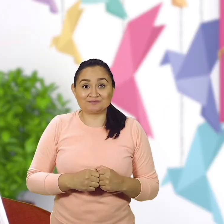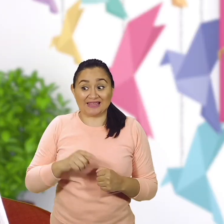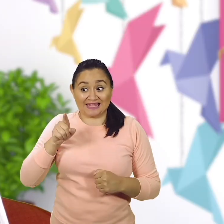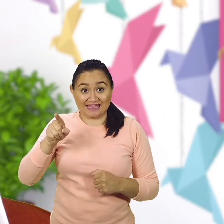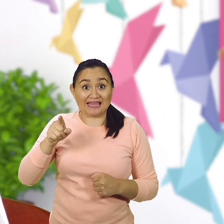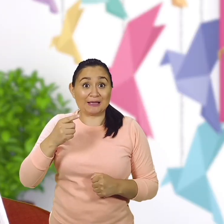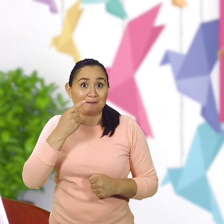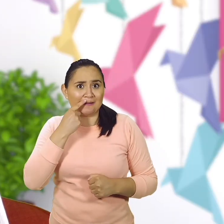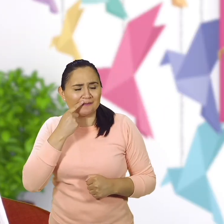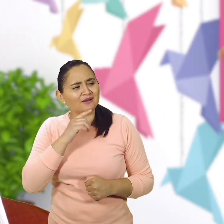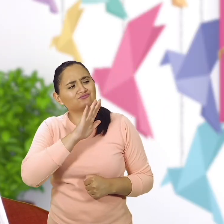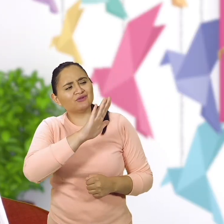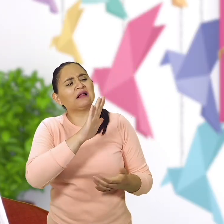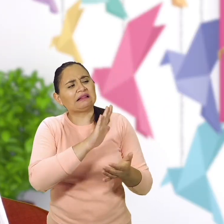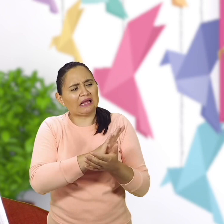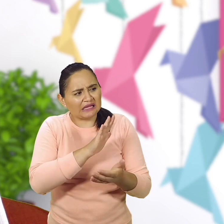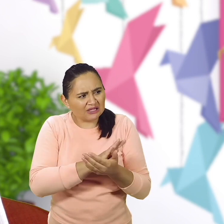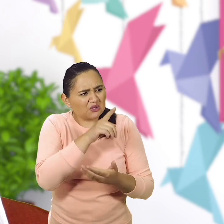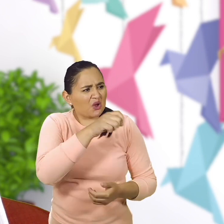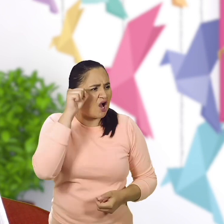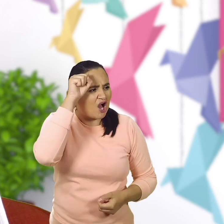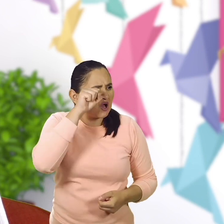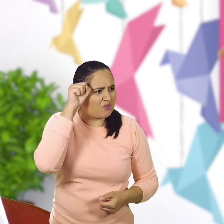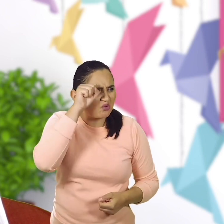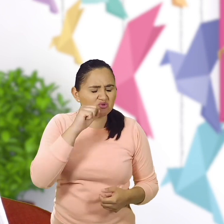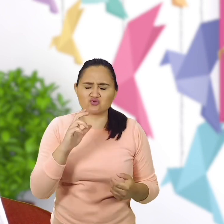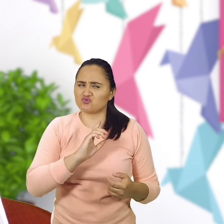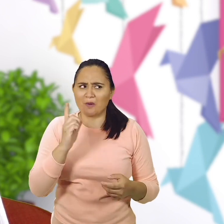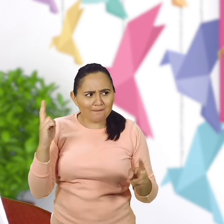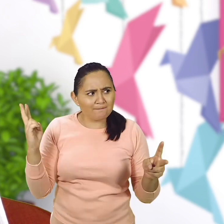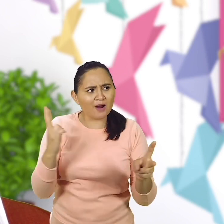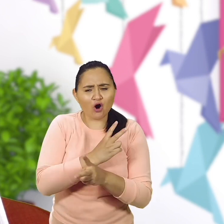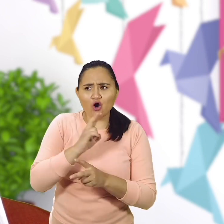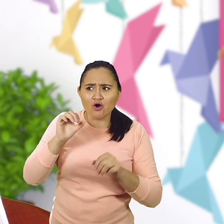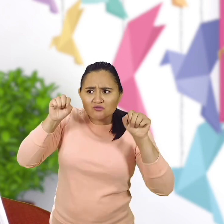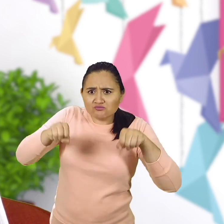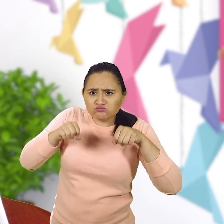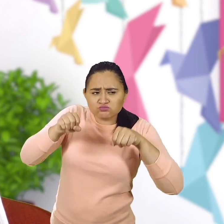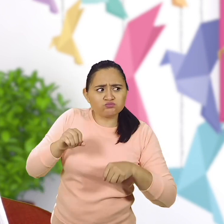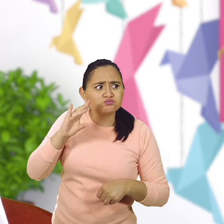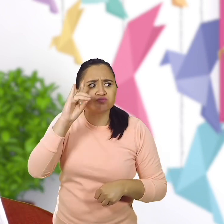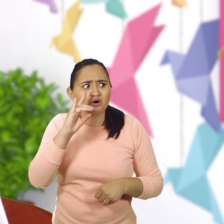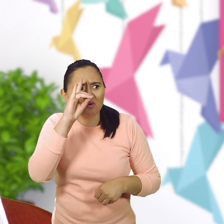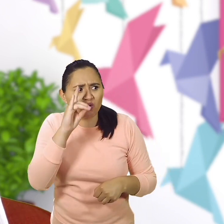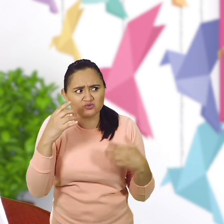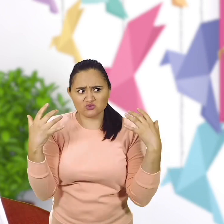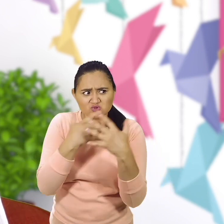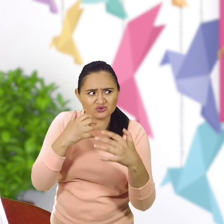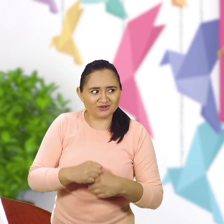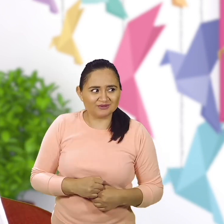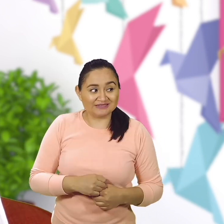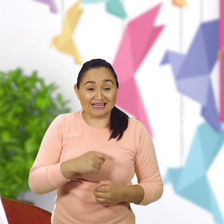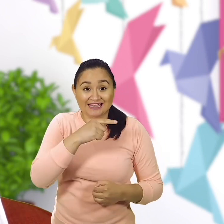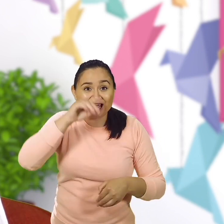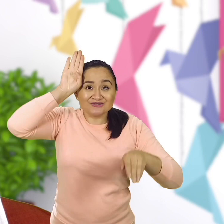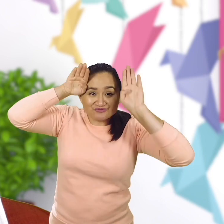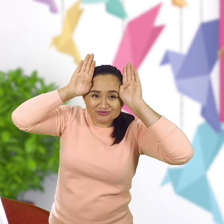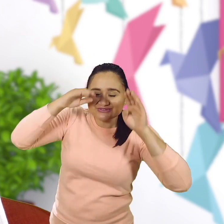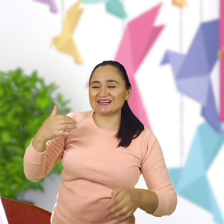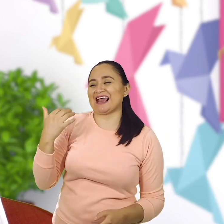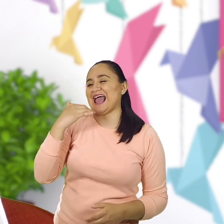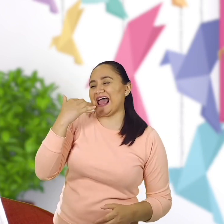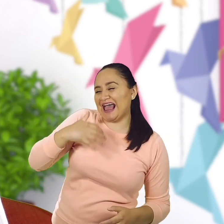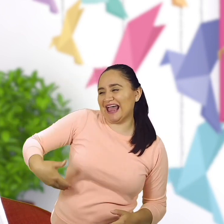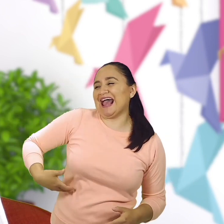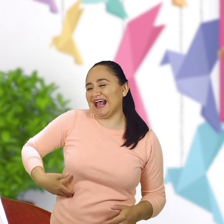Su papá lo animaba diciéndole que un burro aburrido es peor que un perro emperrado. Y esto le causaba tanta gracia que